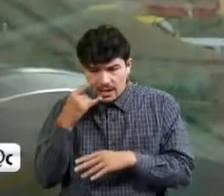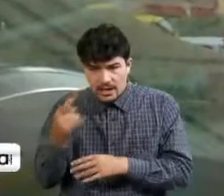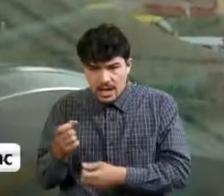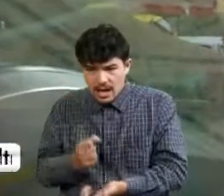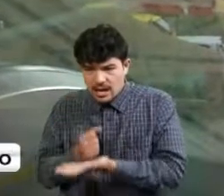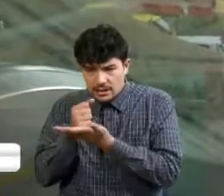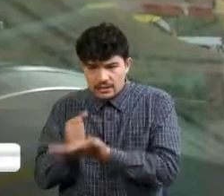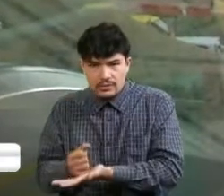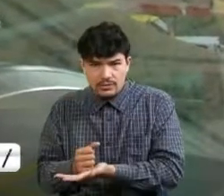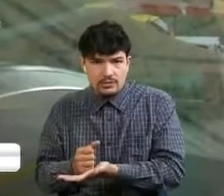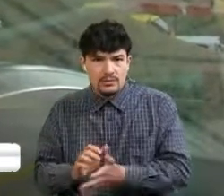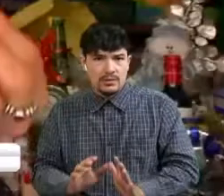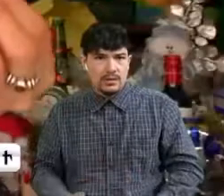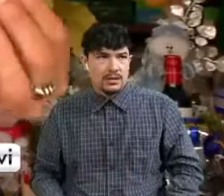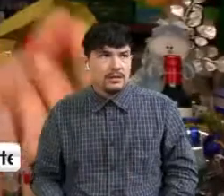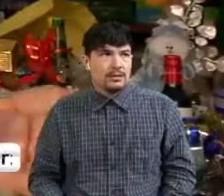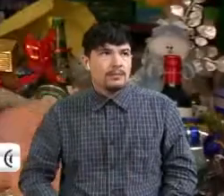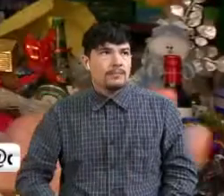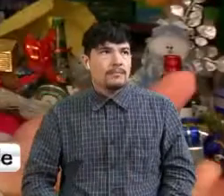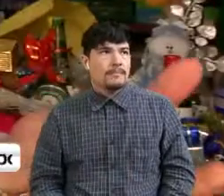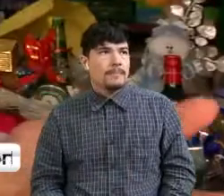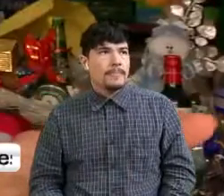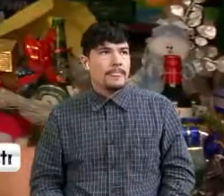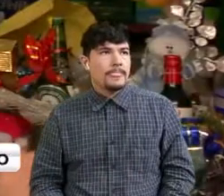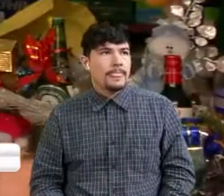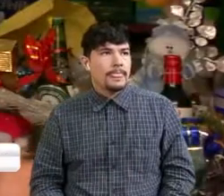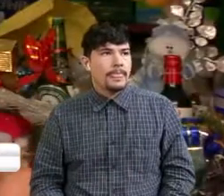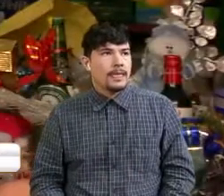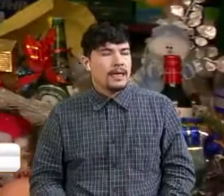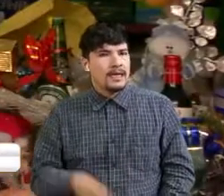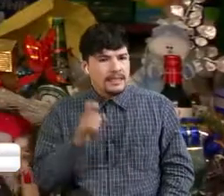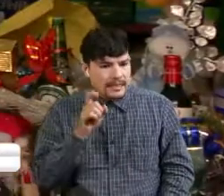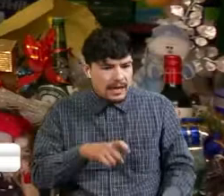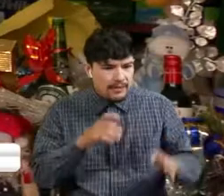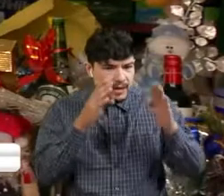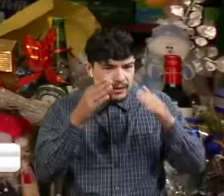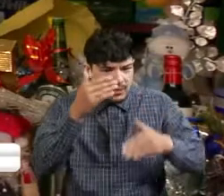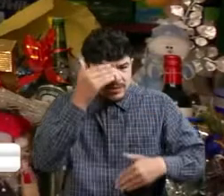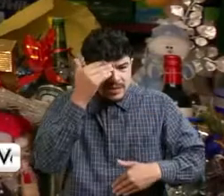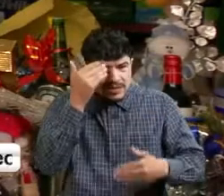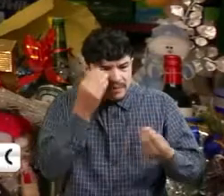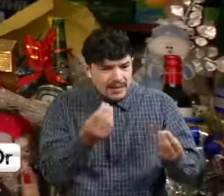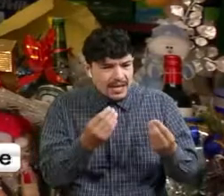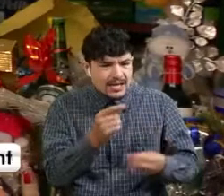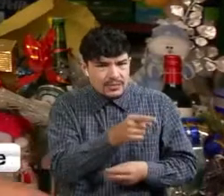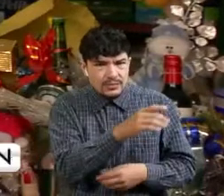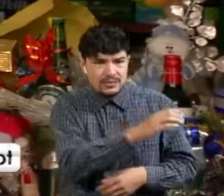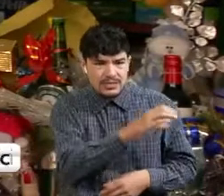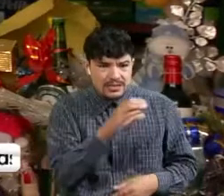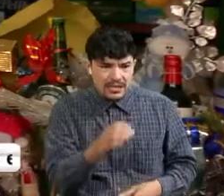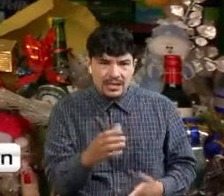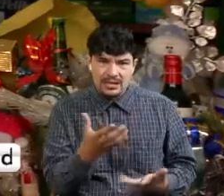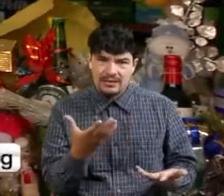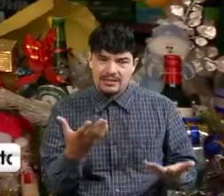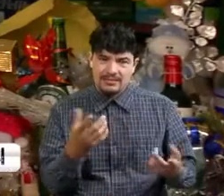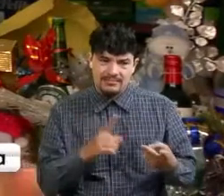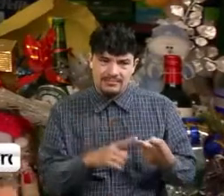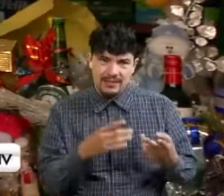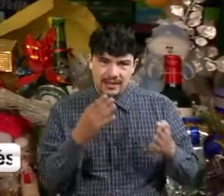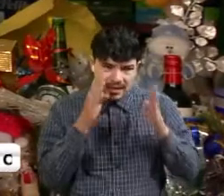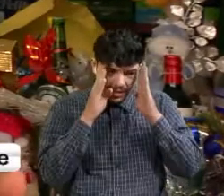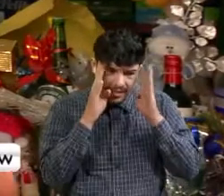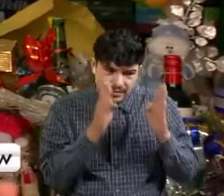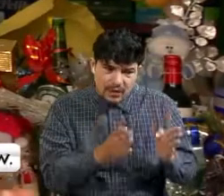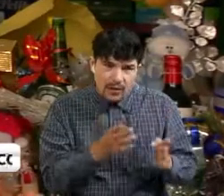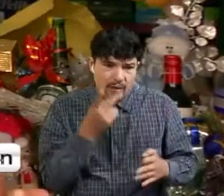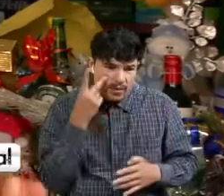antes que la exclusión de culpas que tomen como conciencia para que el centro comercial como mire como lee las